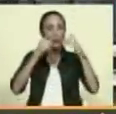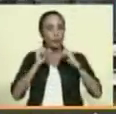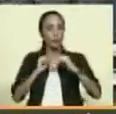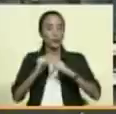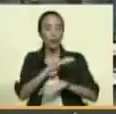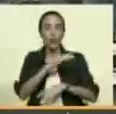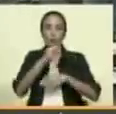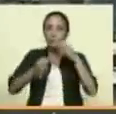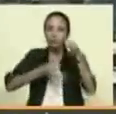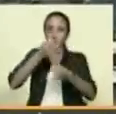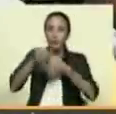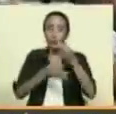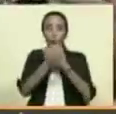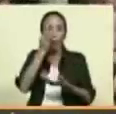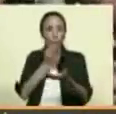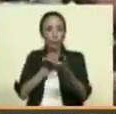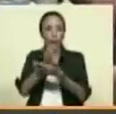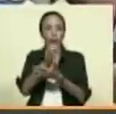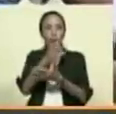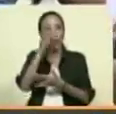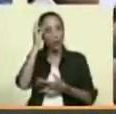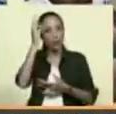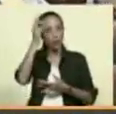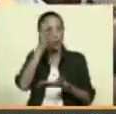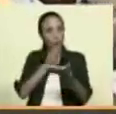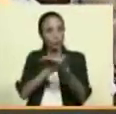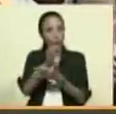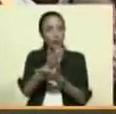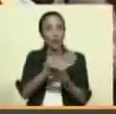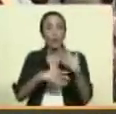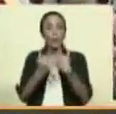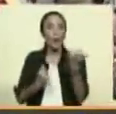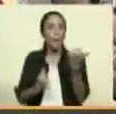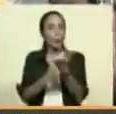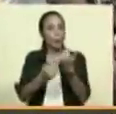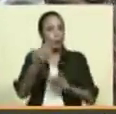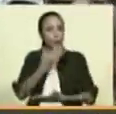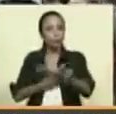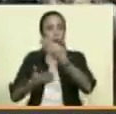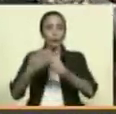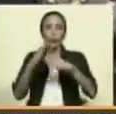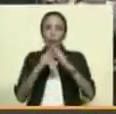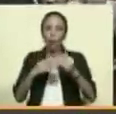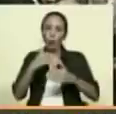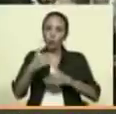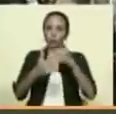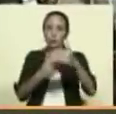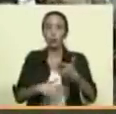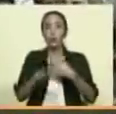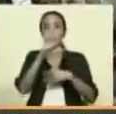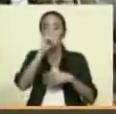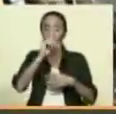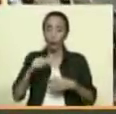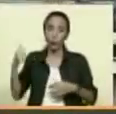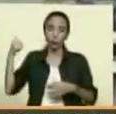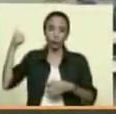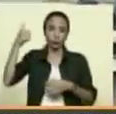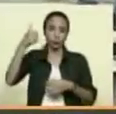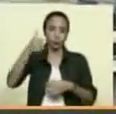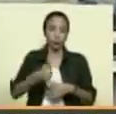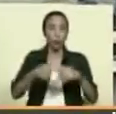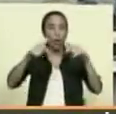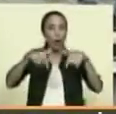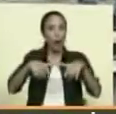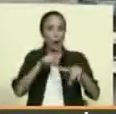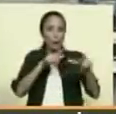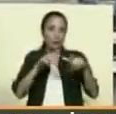Ratificó además la lealtad del pueblo barinés y la solidaridad que han brindado durante estos 5 años que recién culminan,